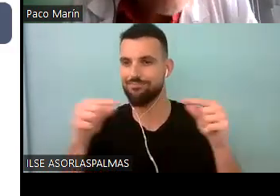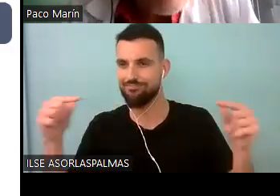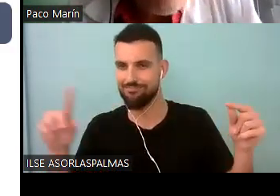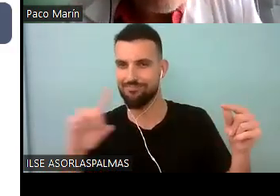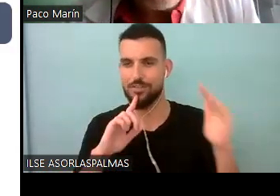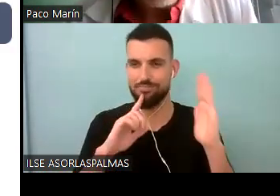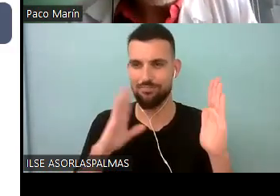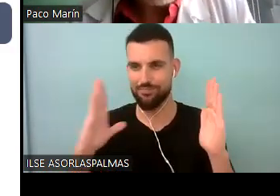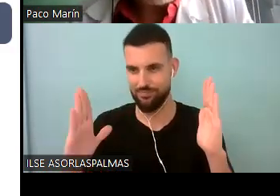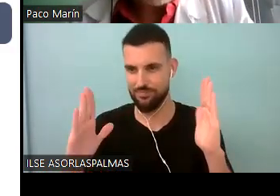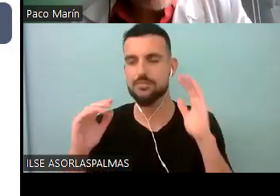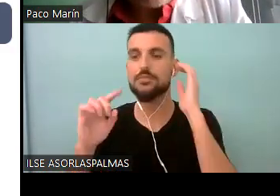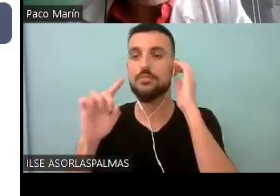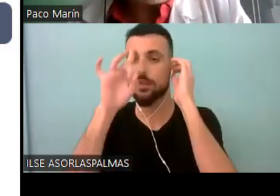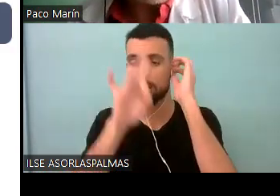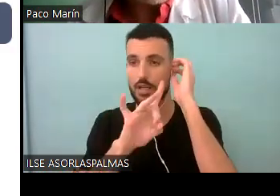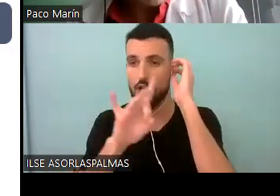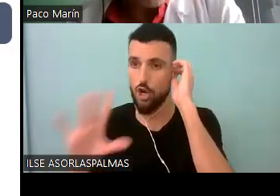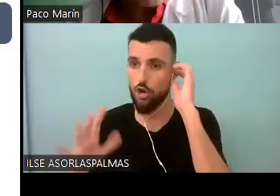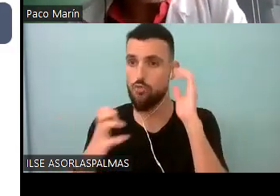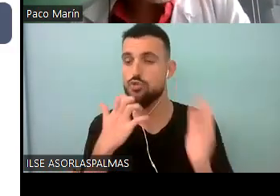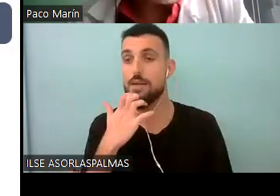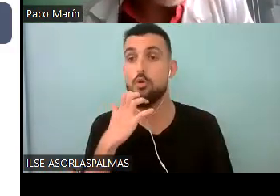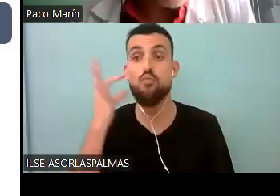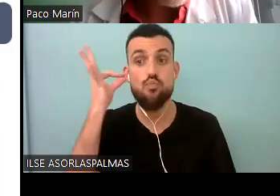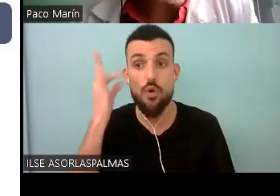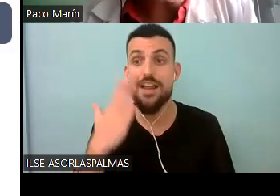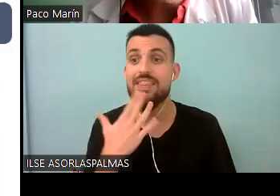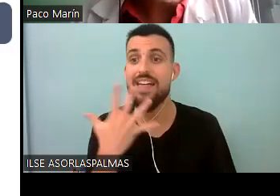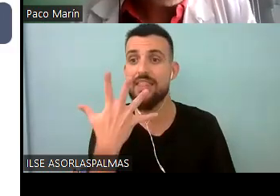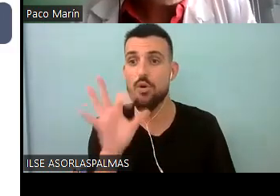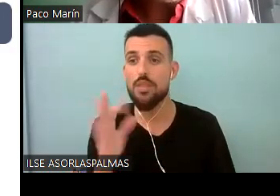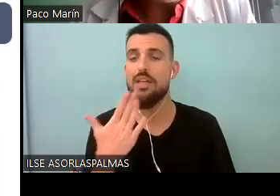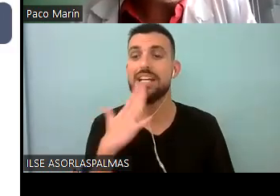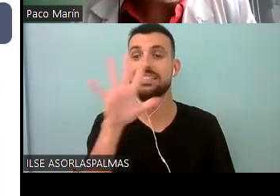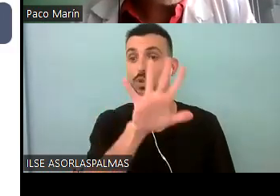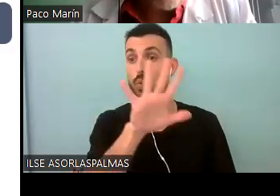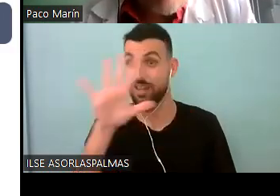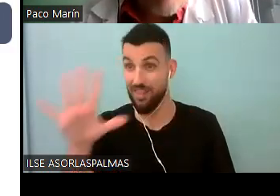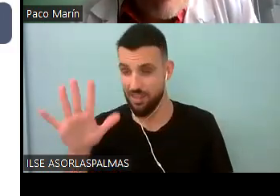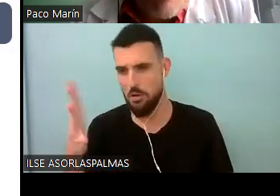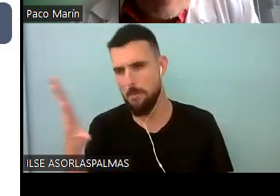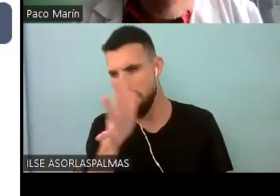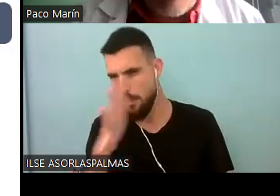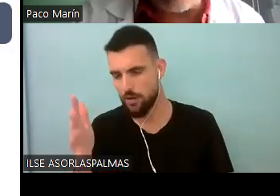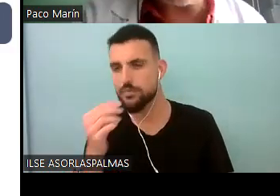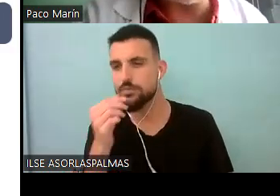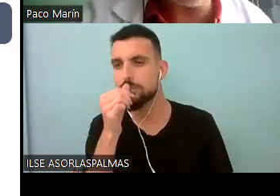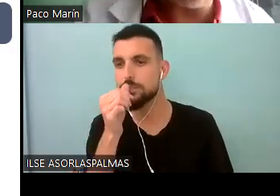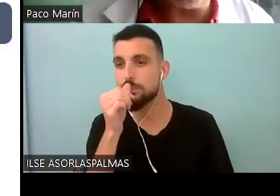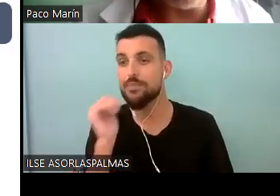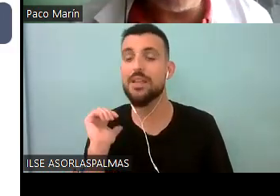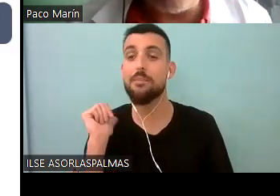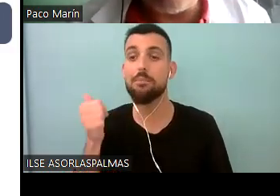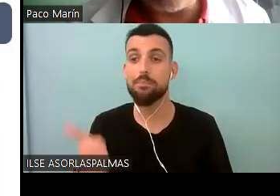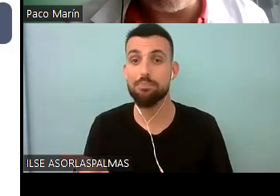Entonces es lógico que la mujer con 50, 55 años tenga un valor negativo